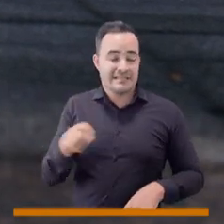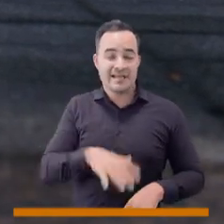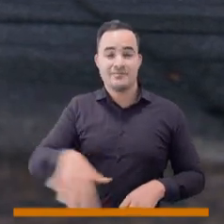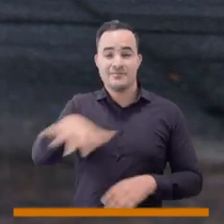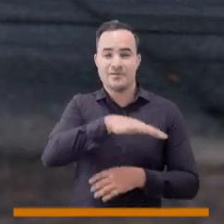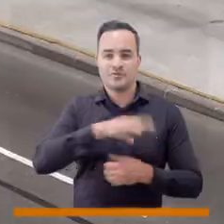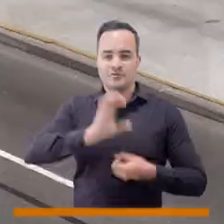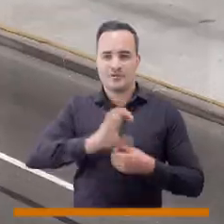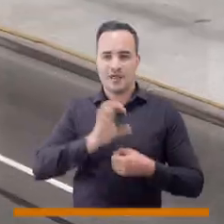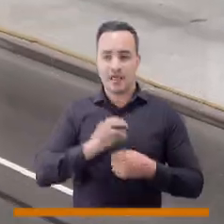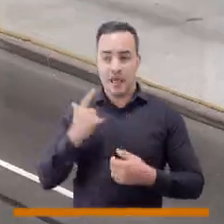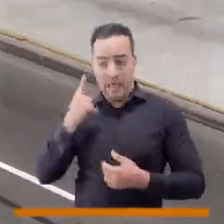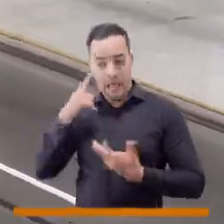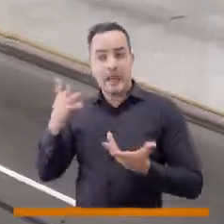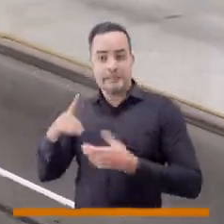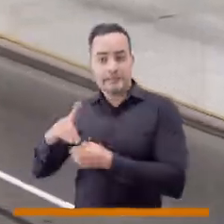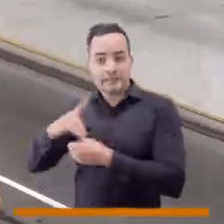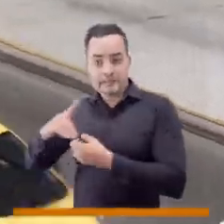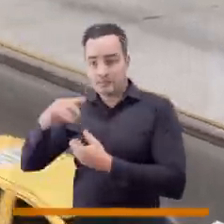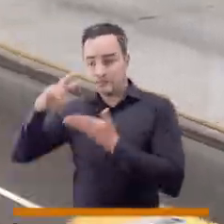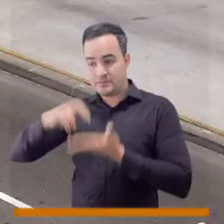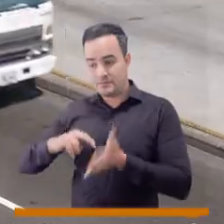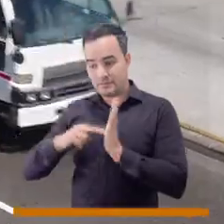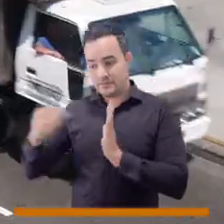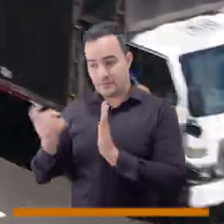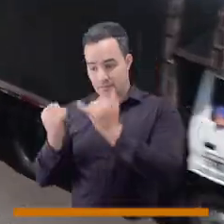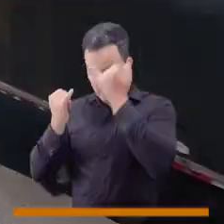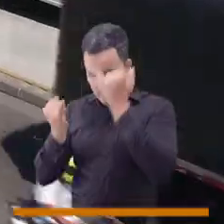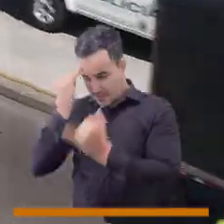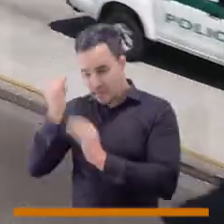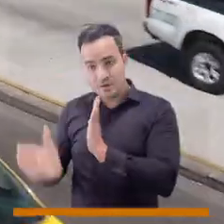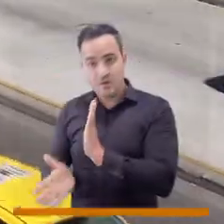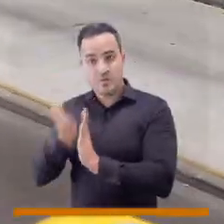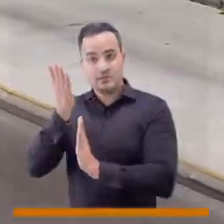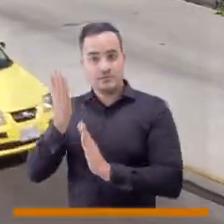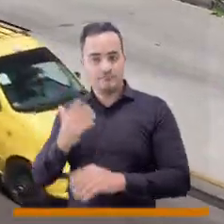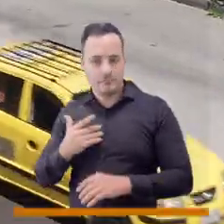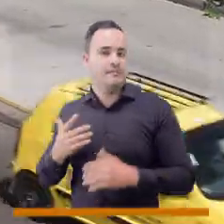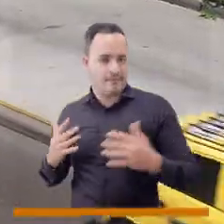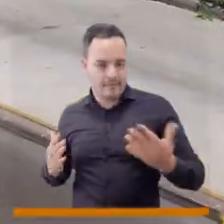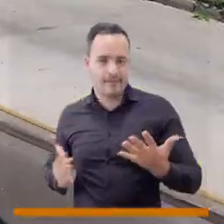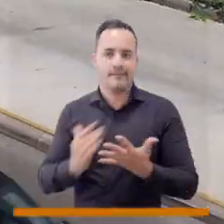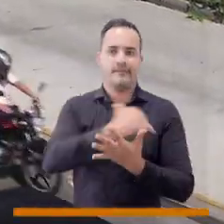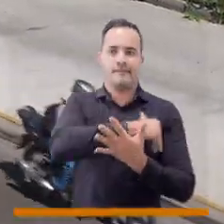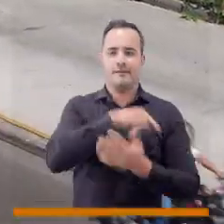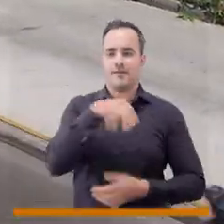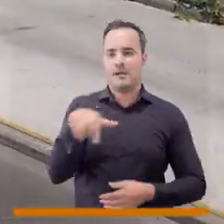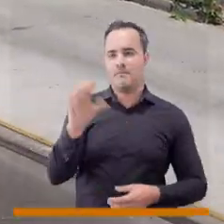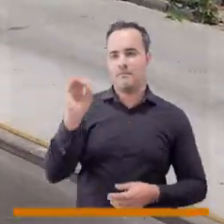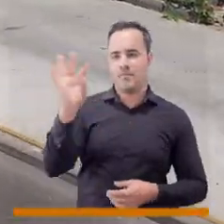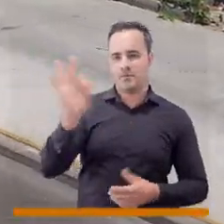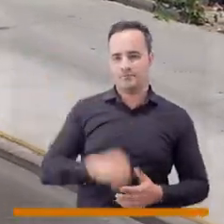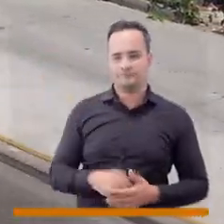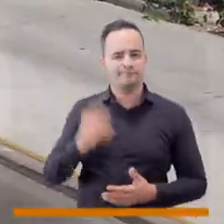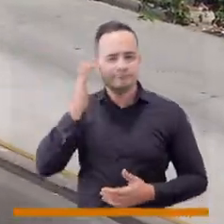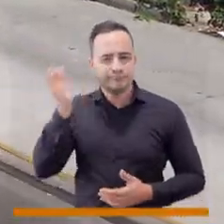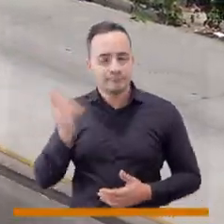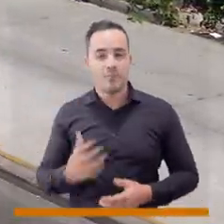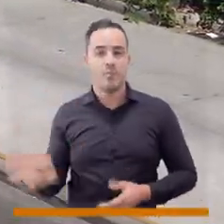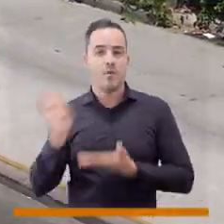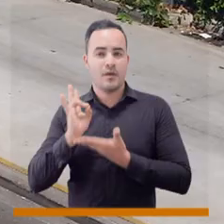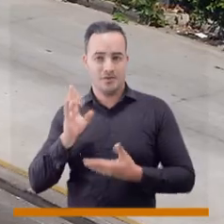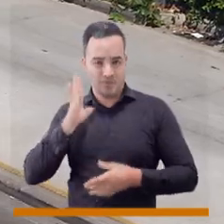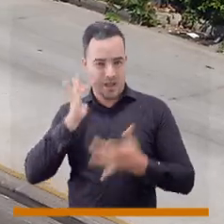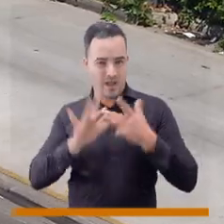que modificarle todas las normas en clave de ciencia, tecnología e innovación. ¿Por qué? Porque el modelo que tiene